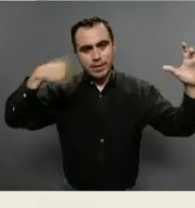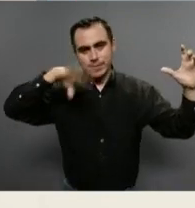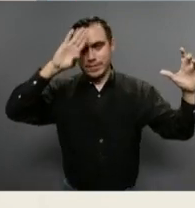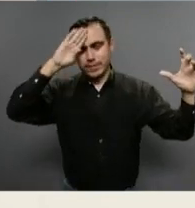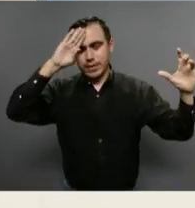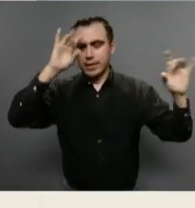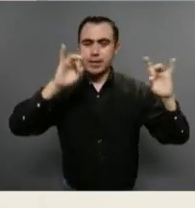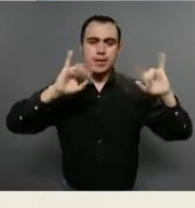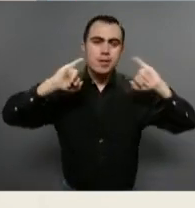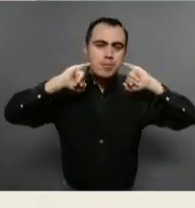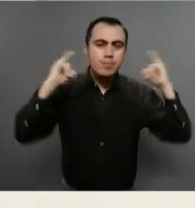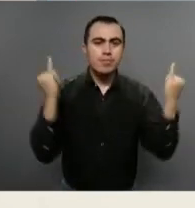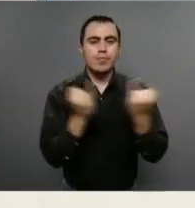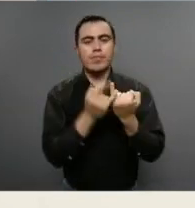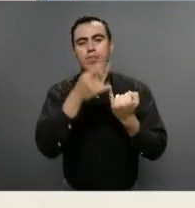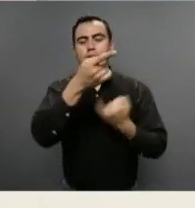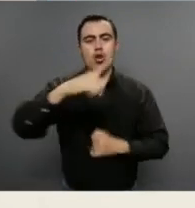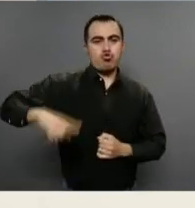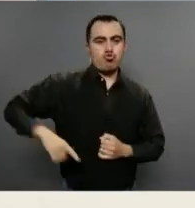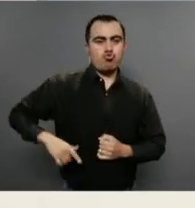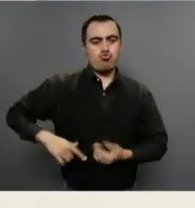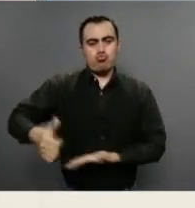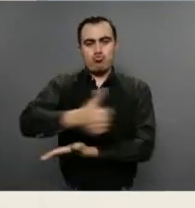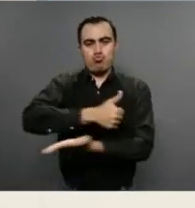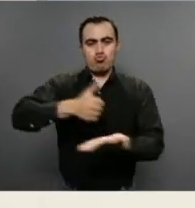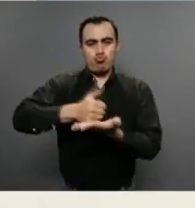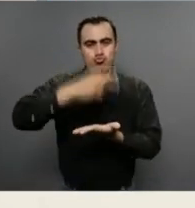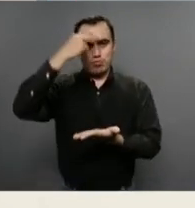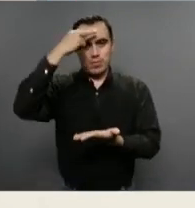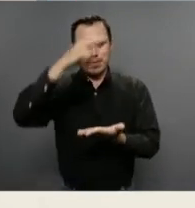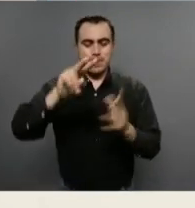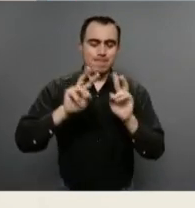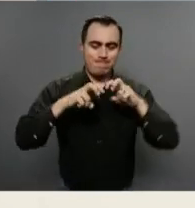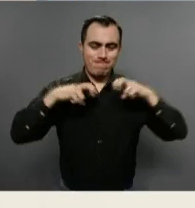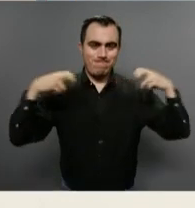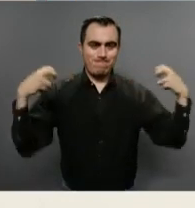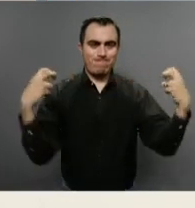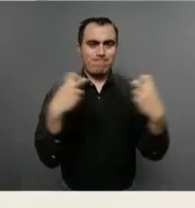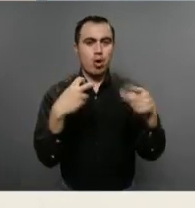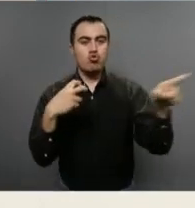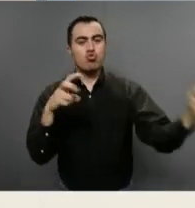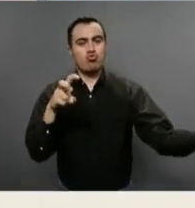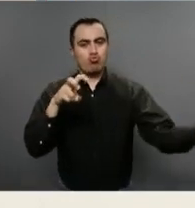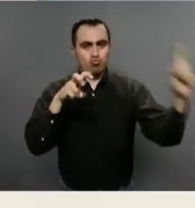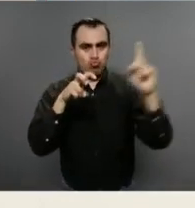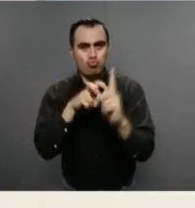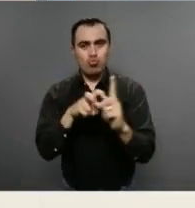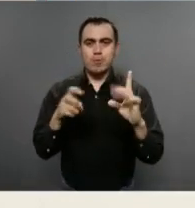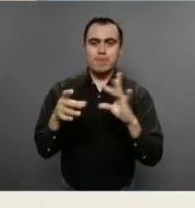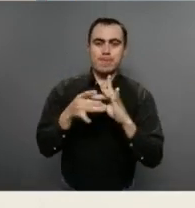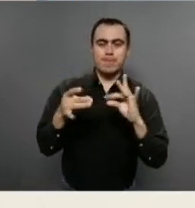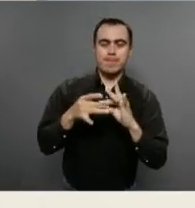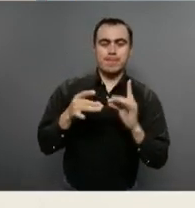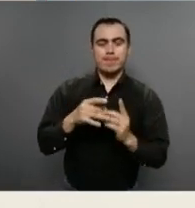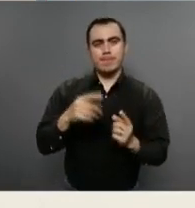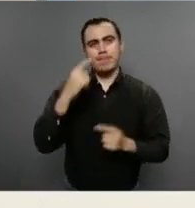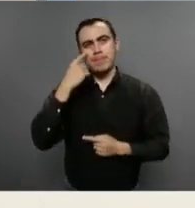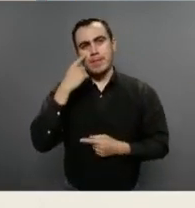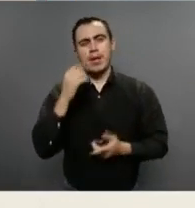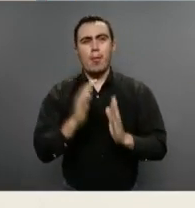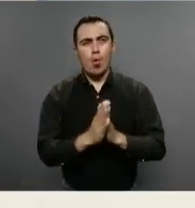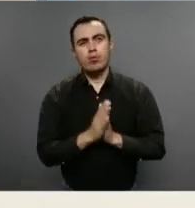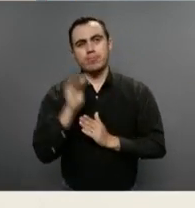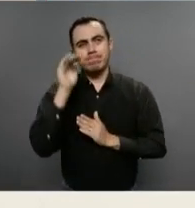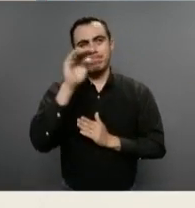con el gobierno de la Ciudad de México y tienes la oportunidad de pedirles que tomen dos medidas, las más importantes. ¿Qué